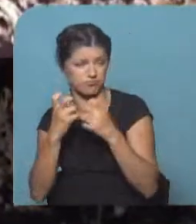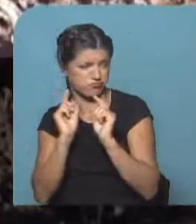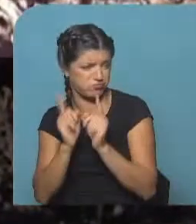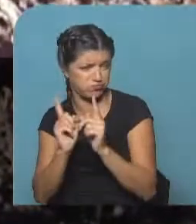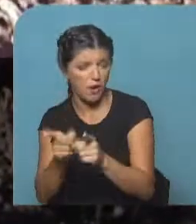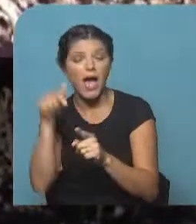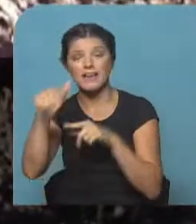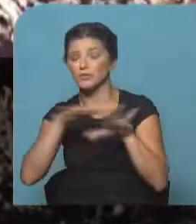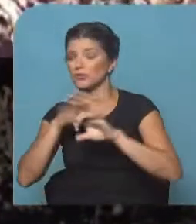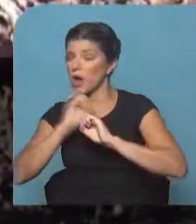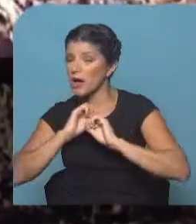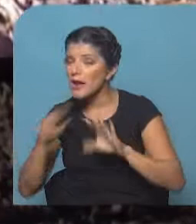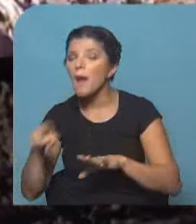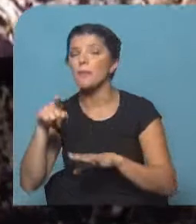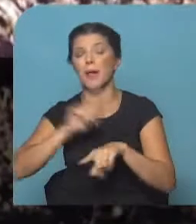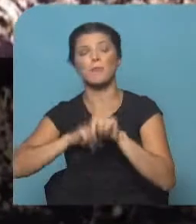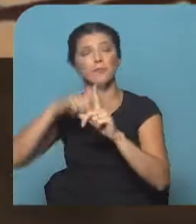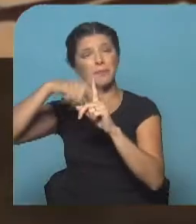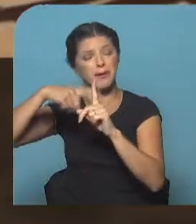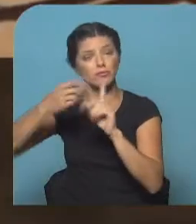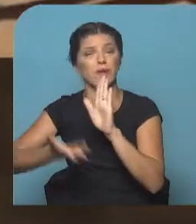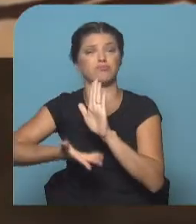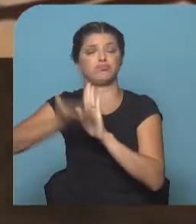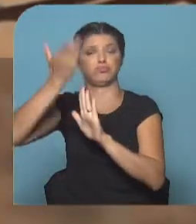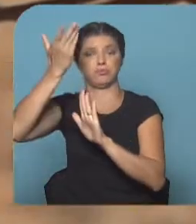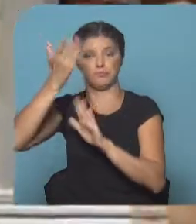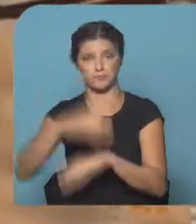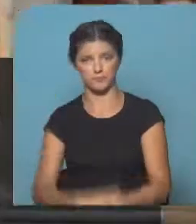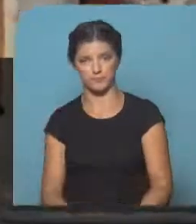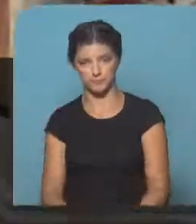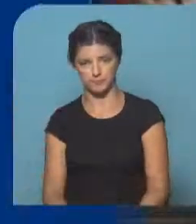complicó aún más por las altas temperaturas.